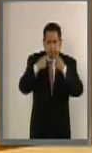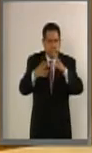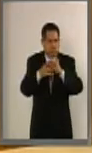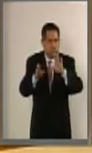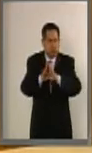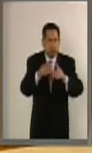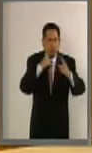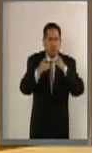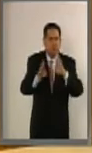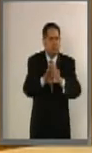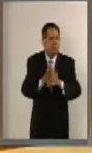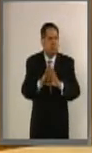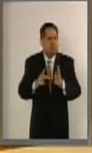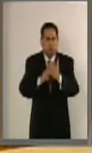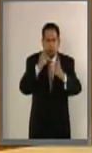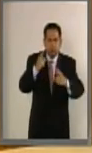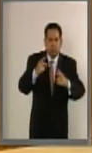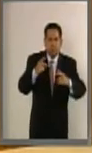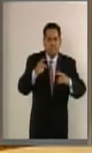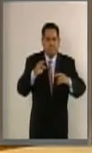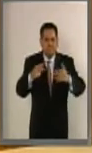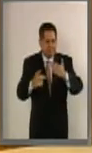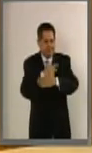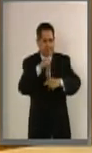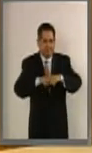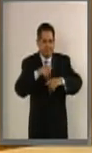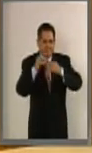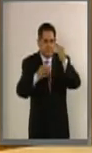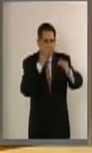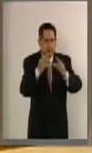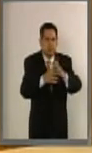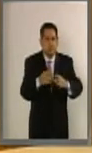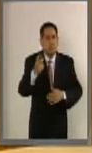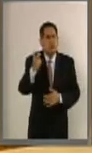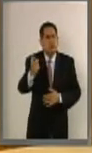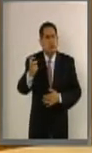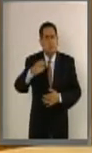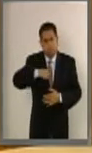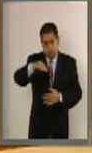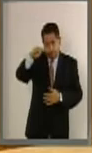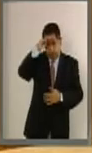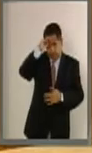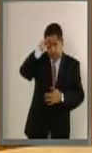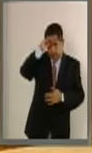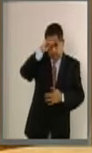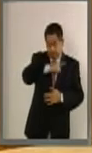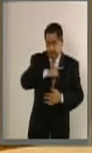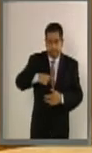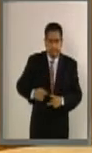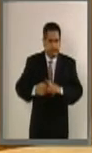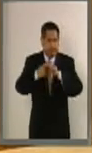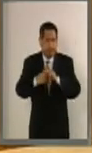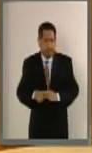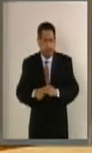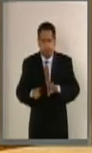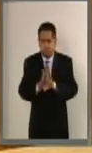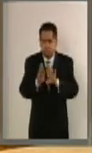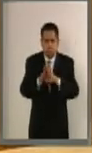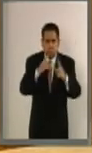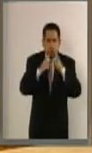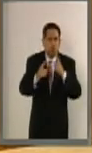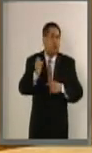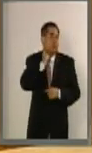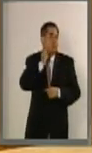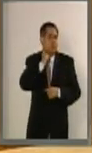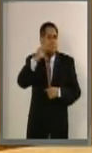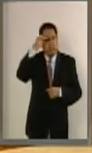inmediato la reconstrucción nacional. Por eso, tenemos que iniciar por el Senado de